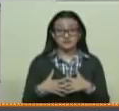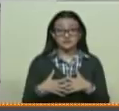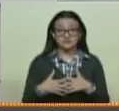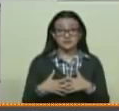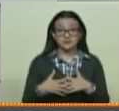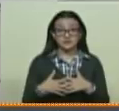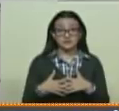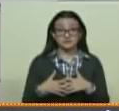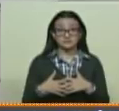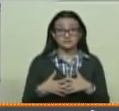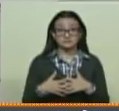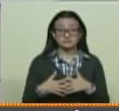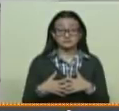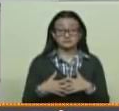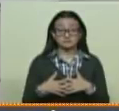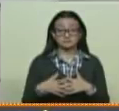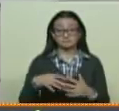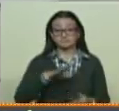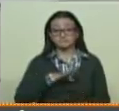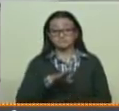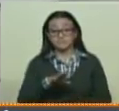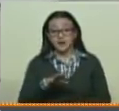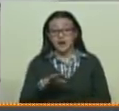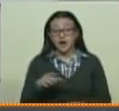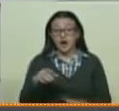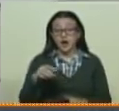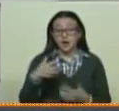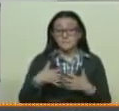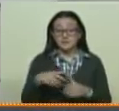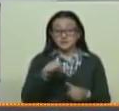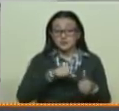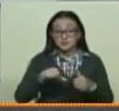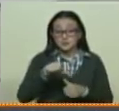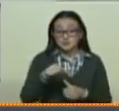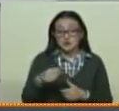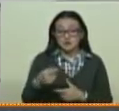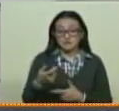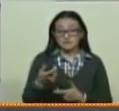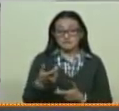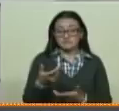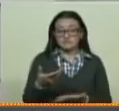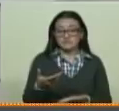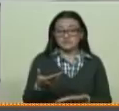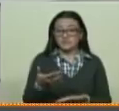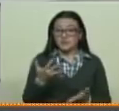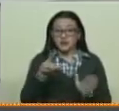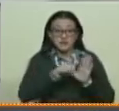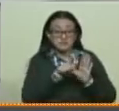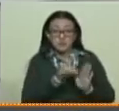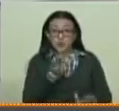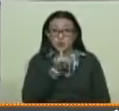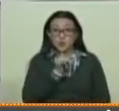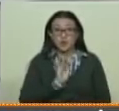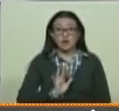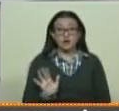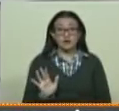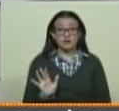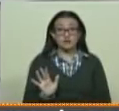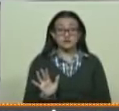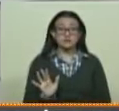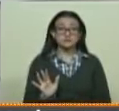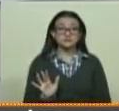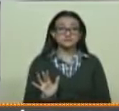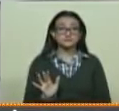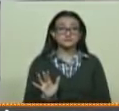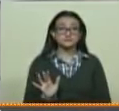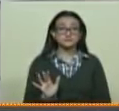de esos préstamos. Sin cumplir absolutamente ninguno de los extremos legales, sin haber informado, como